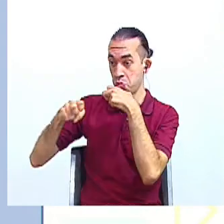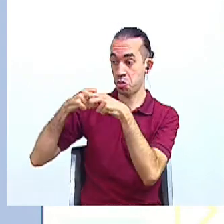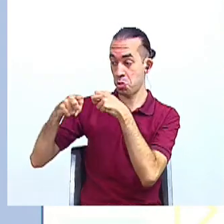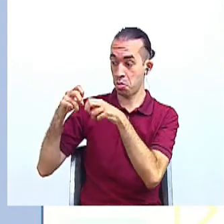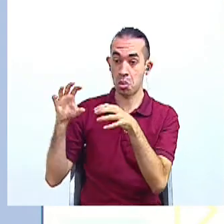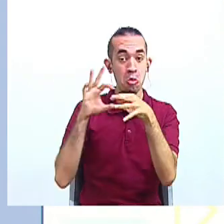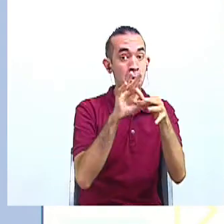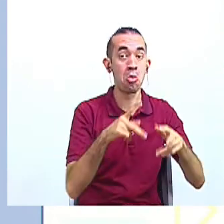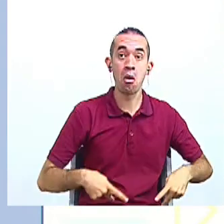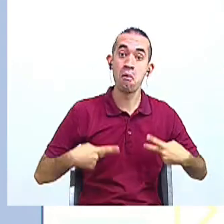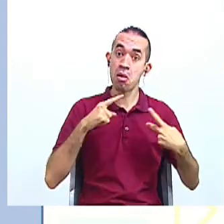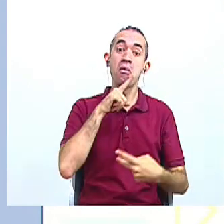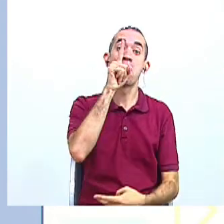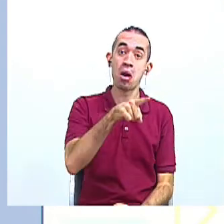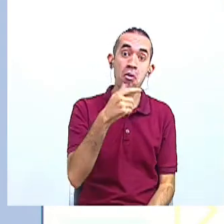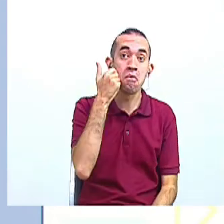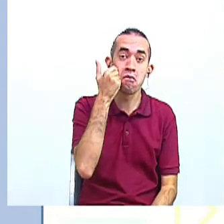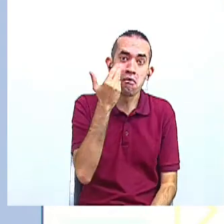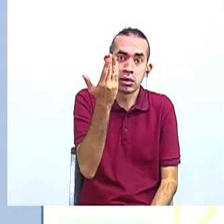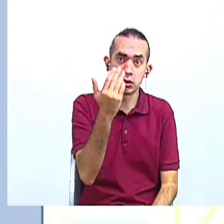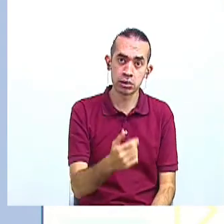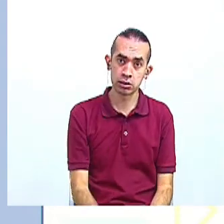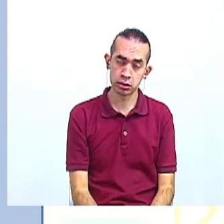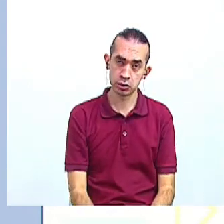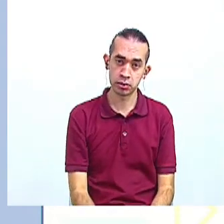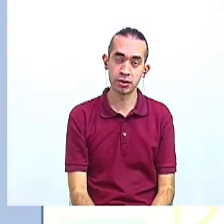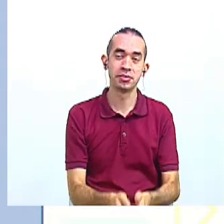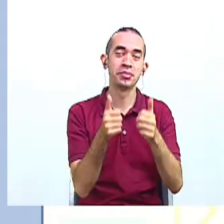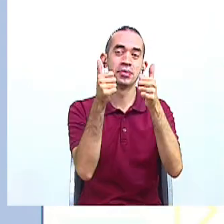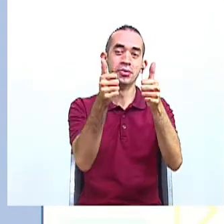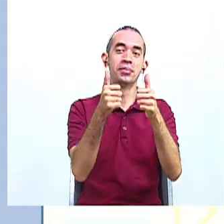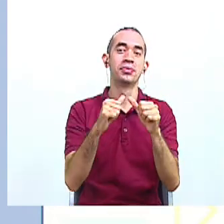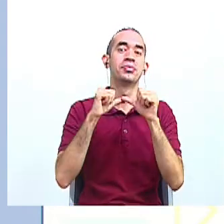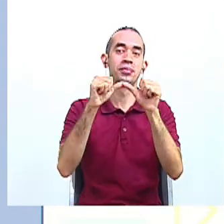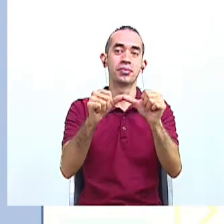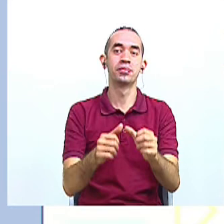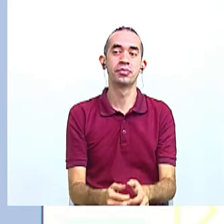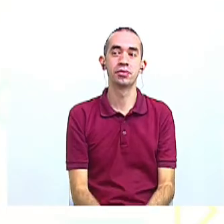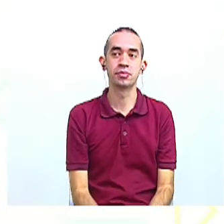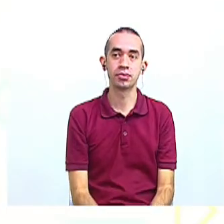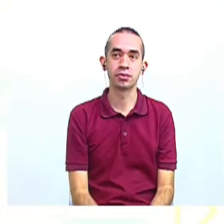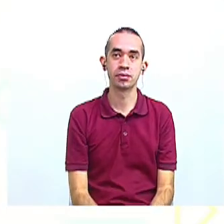con la vida real. ¿Ven qué fácil, chiquillos? Muy bien, continuemos.